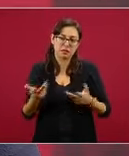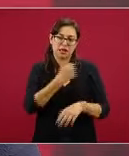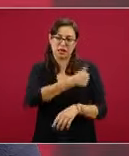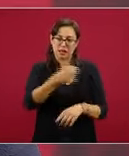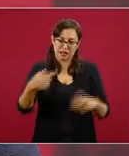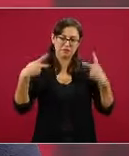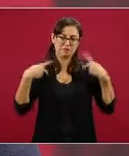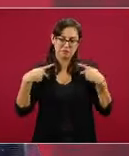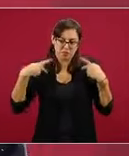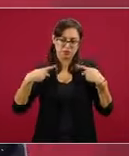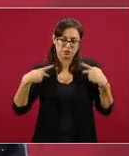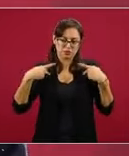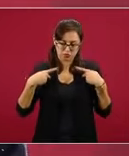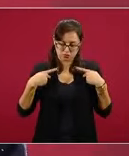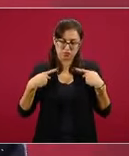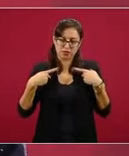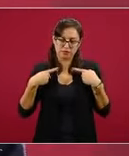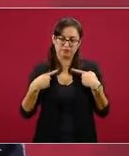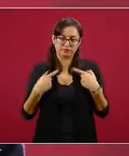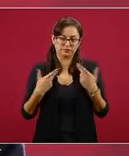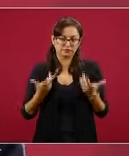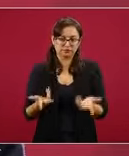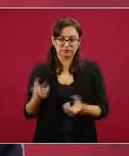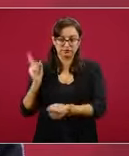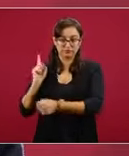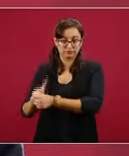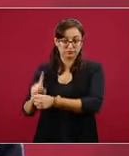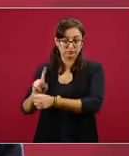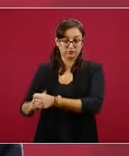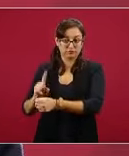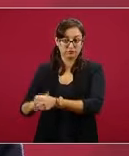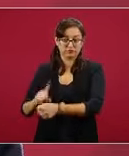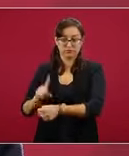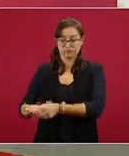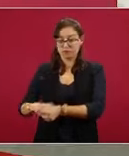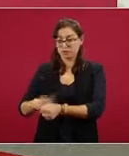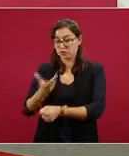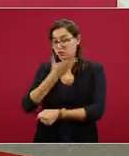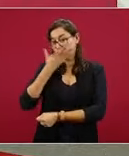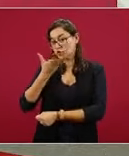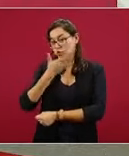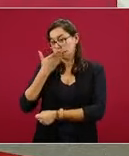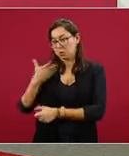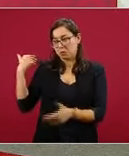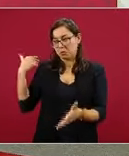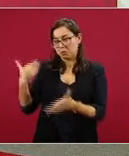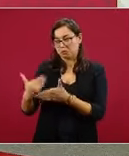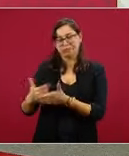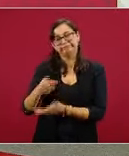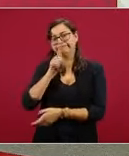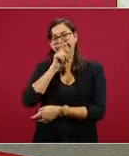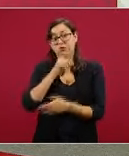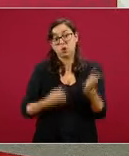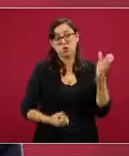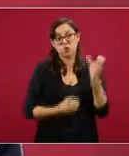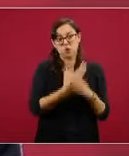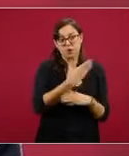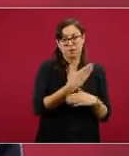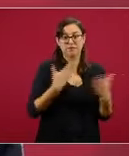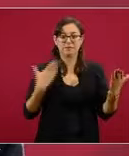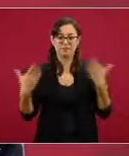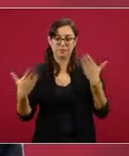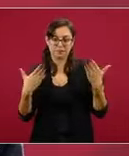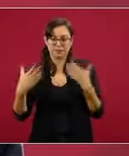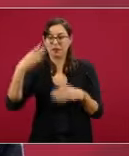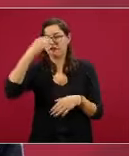no nos encontramos ante una enfermedad que tenga un tratamiento específico. Si comparáramos con influenza, por